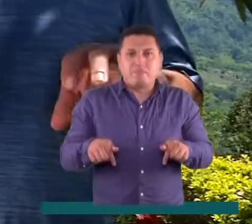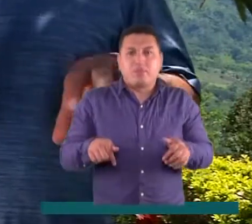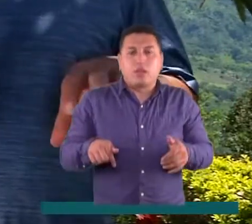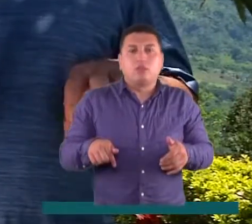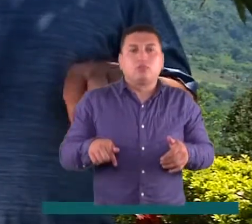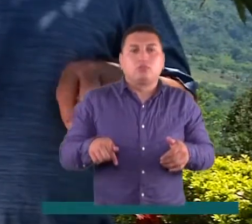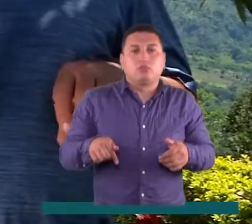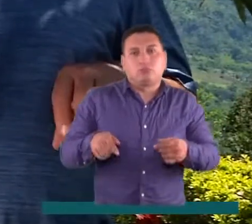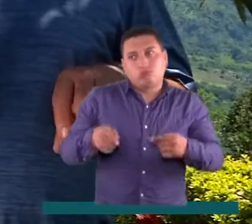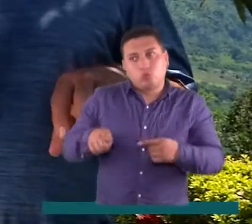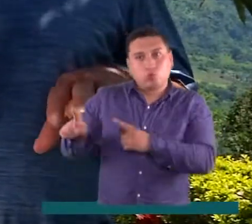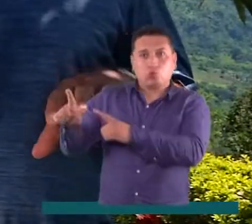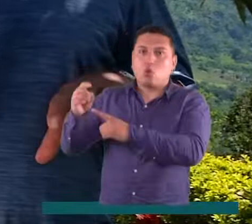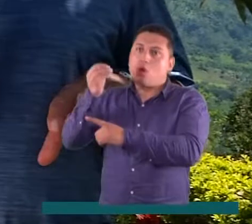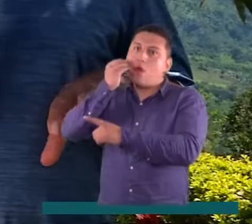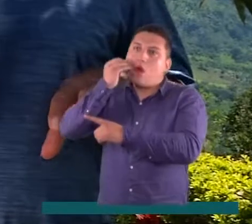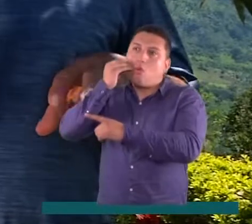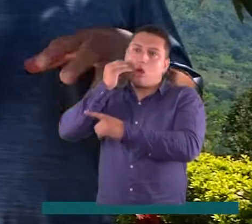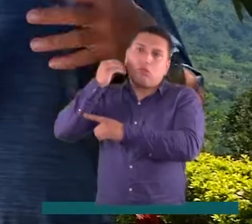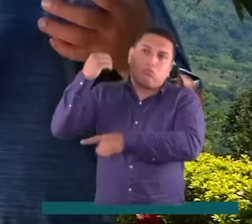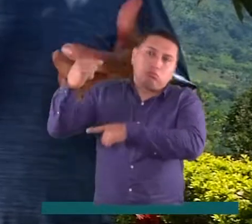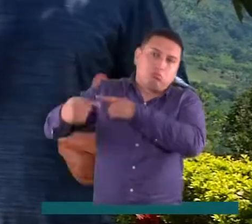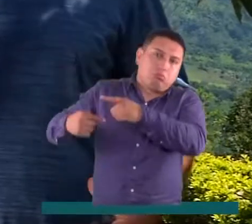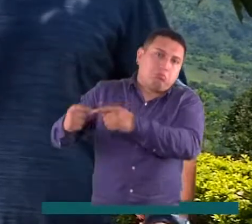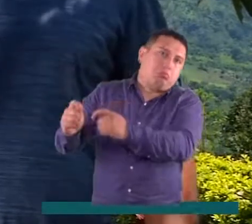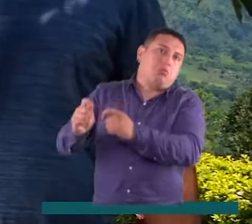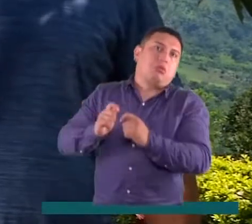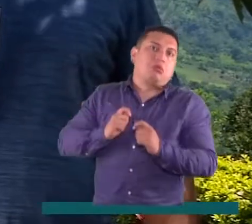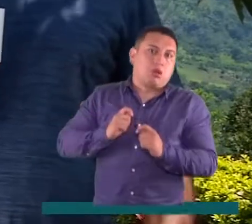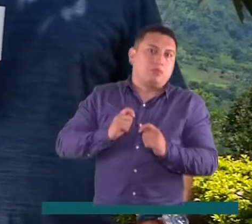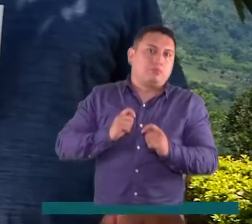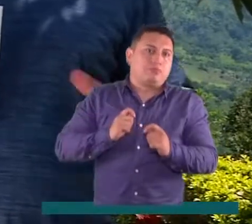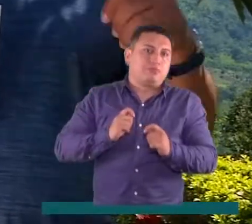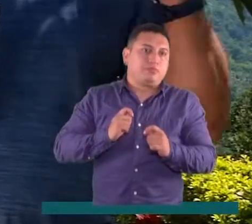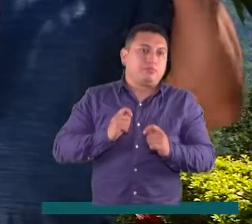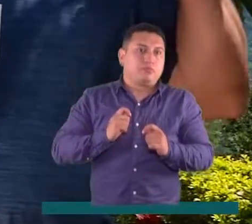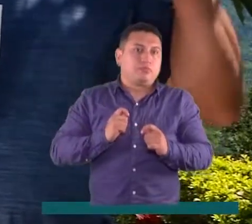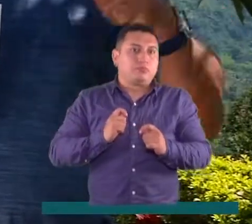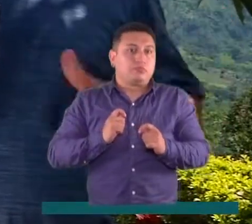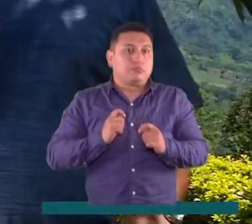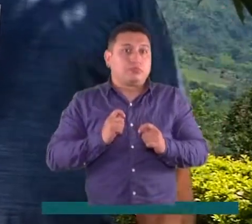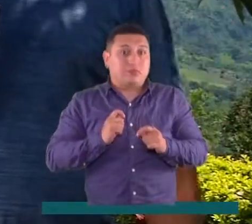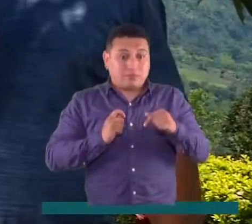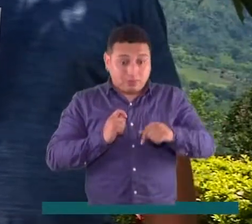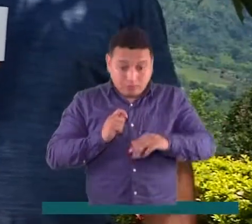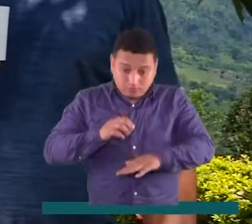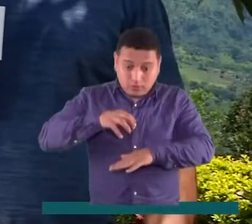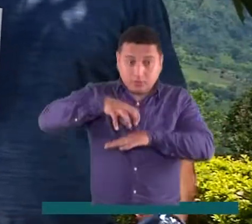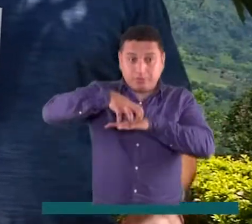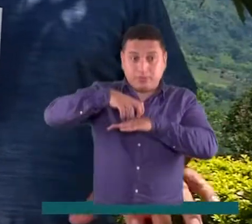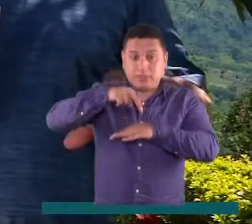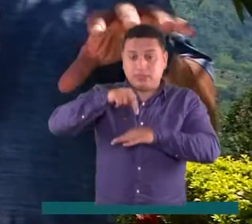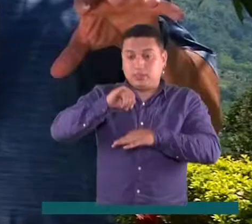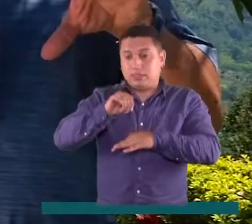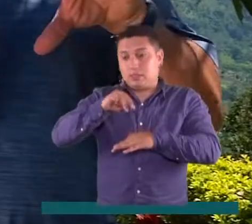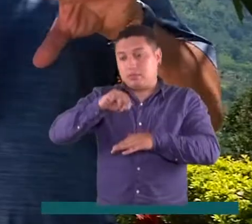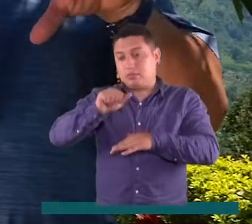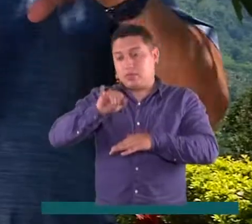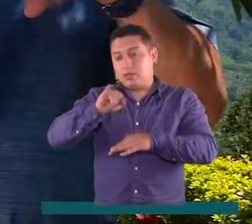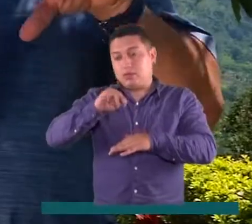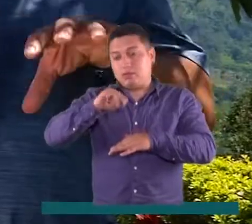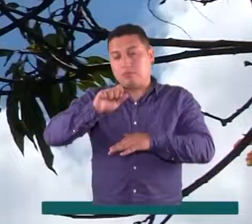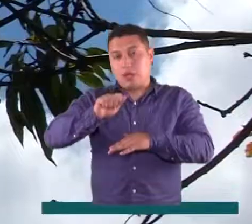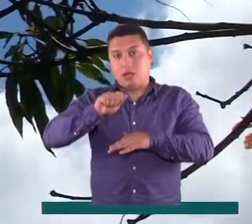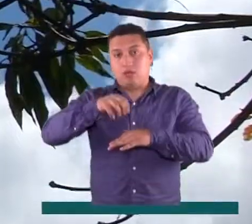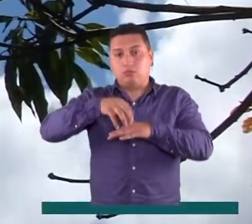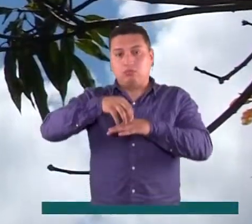parados es un terreno que el abuelo nos dejó. Y donde llega el canopy, salimos de acá